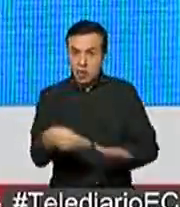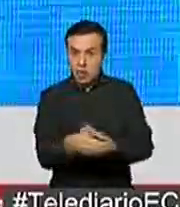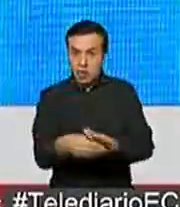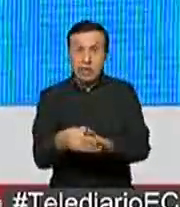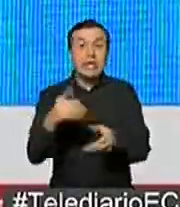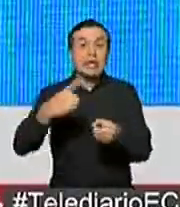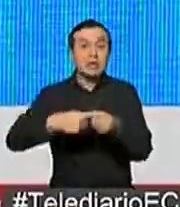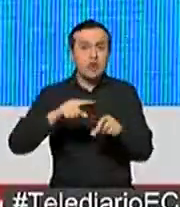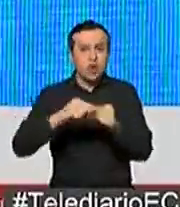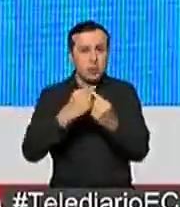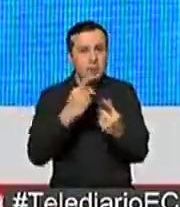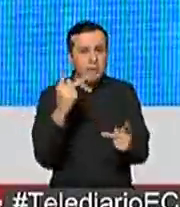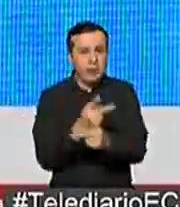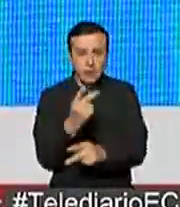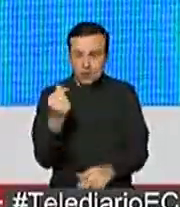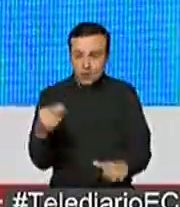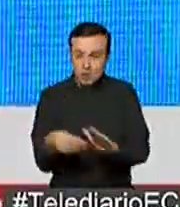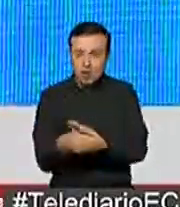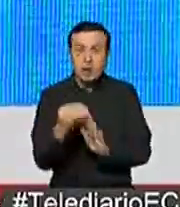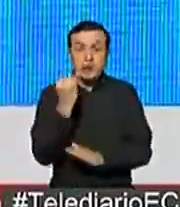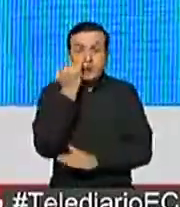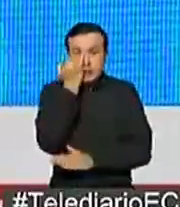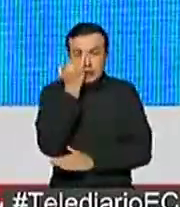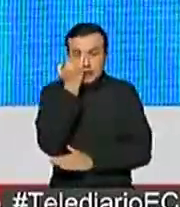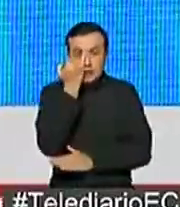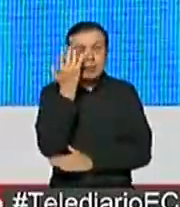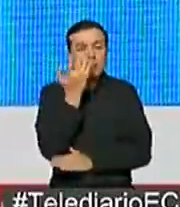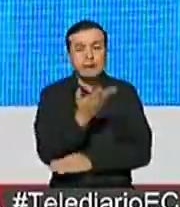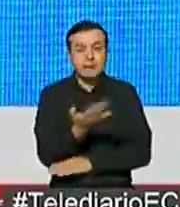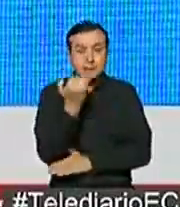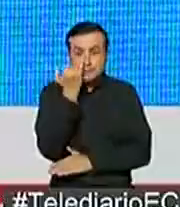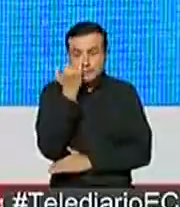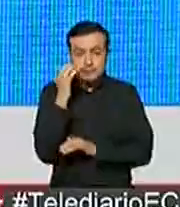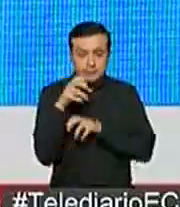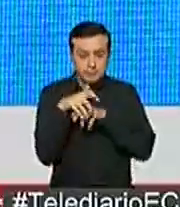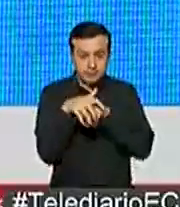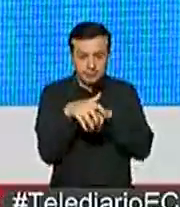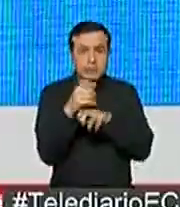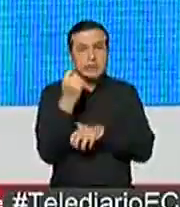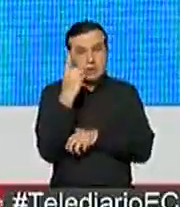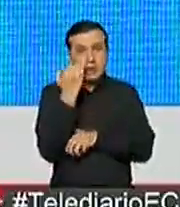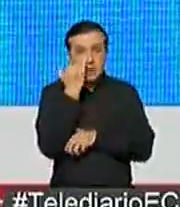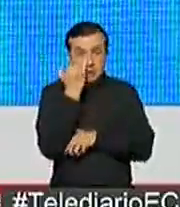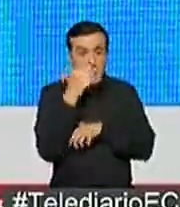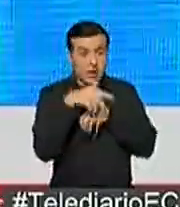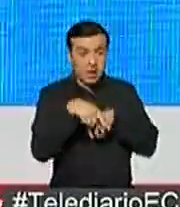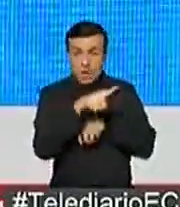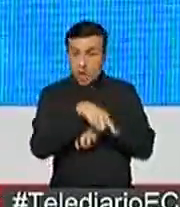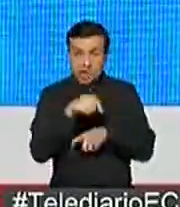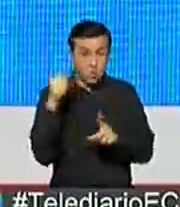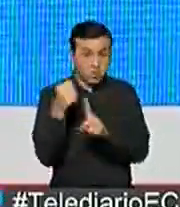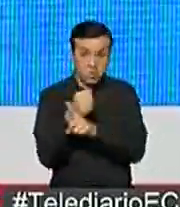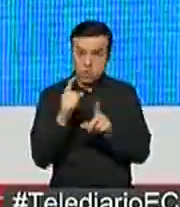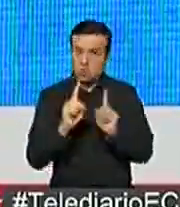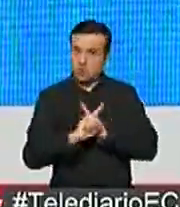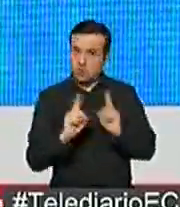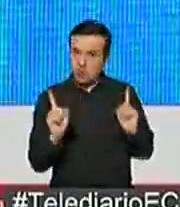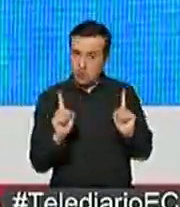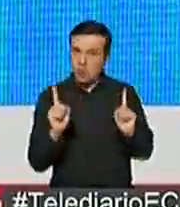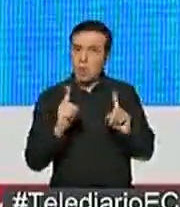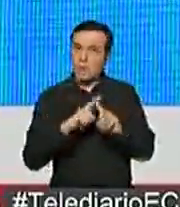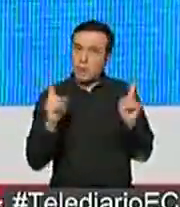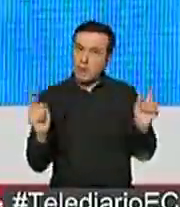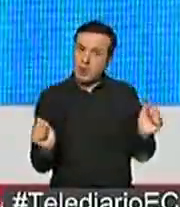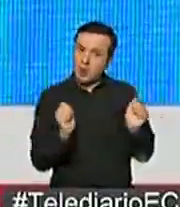quito lastimosamente los indígenas estuvieron acompañando nosotros entendemos que ellos no habrán sido pero el haber